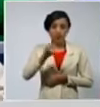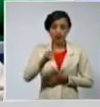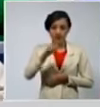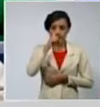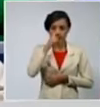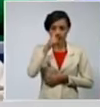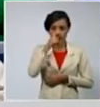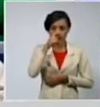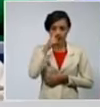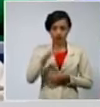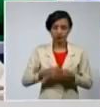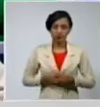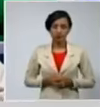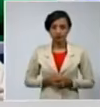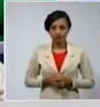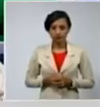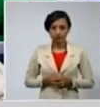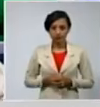edad,